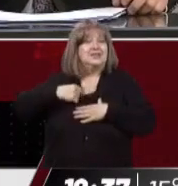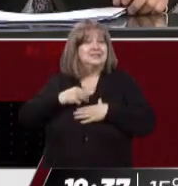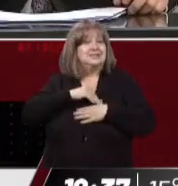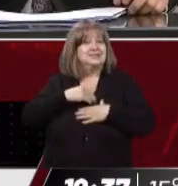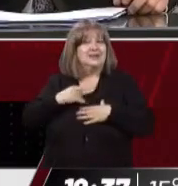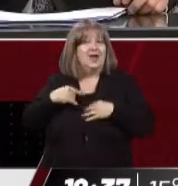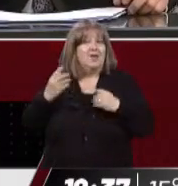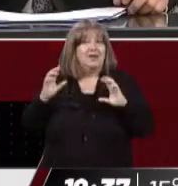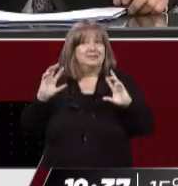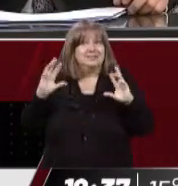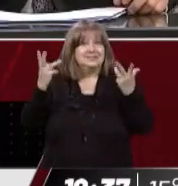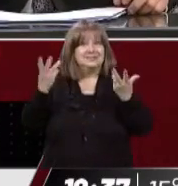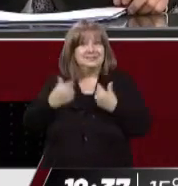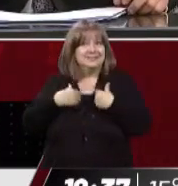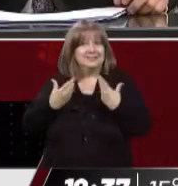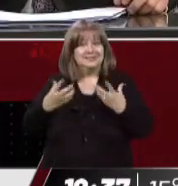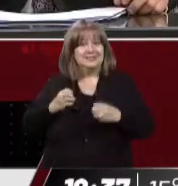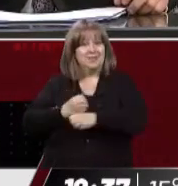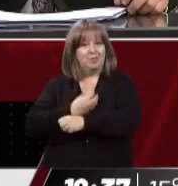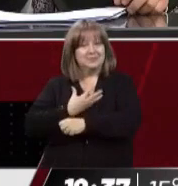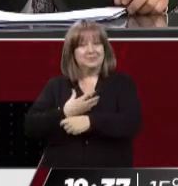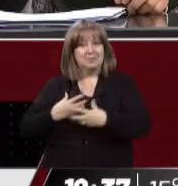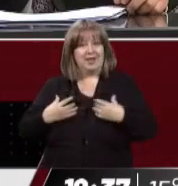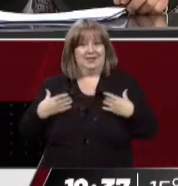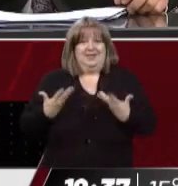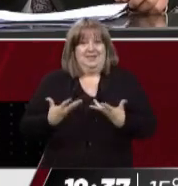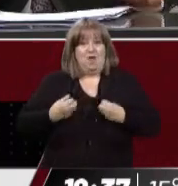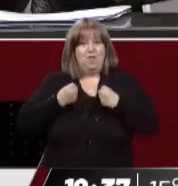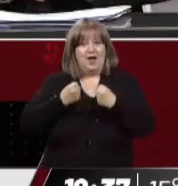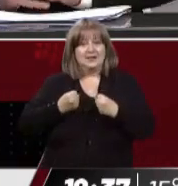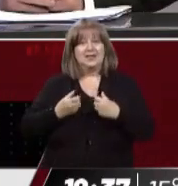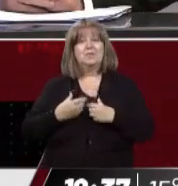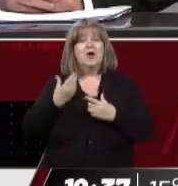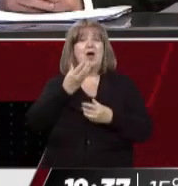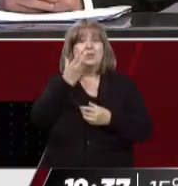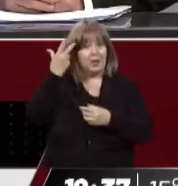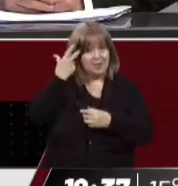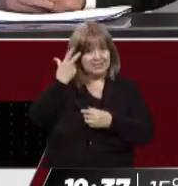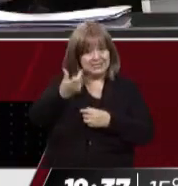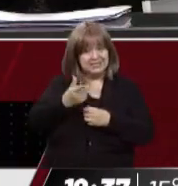que no lo ves. Yo creo que es lo que te impulsó a hacer esto, ¿no? Tu fanatismo por Messi.